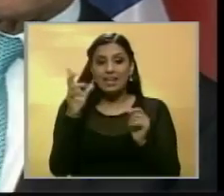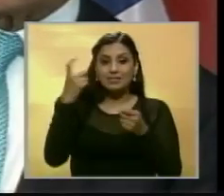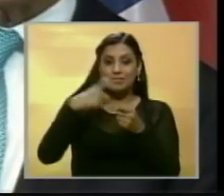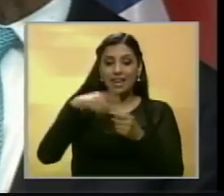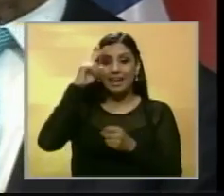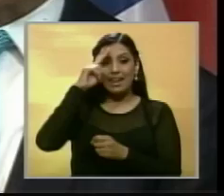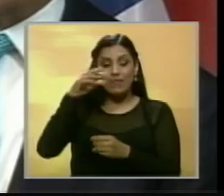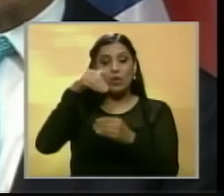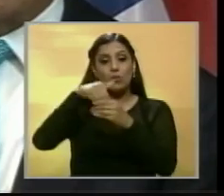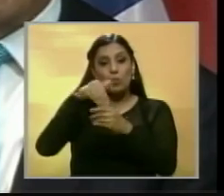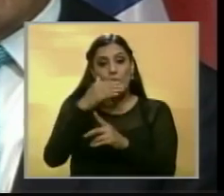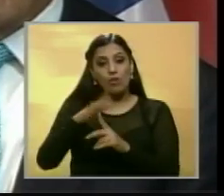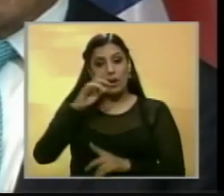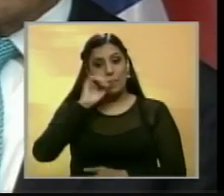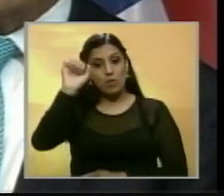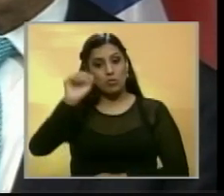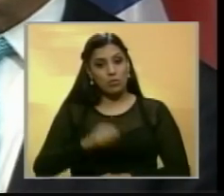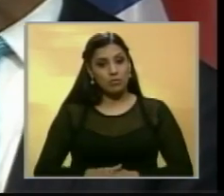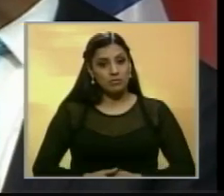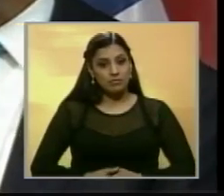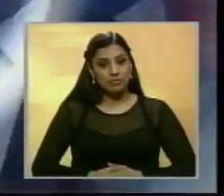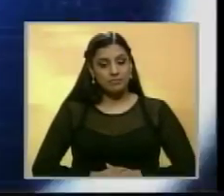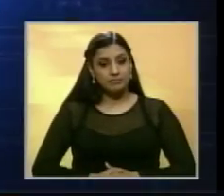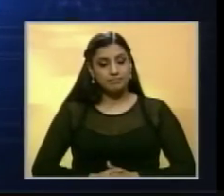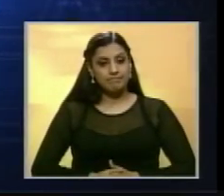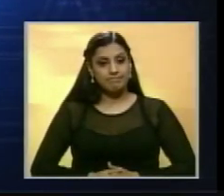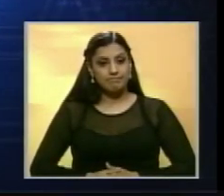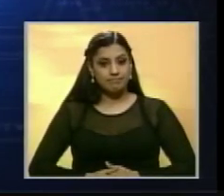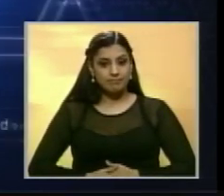incluyen el referéndum revocatorio.